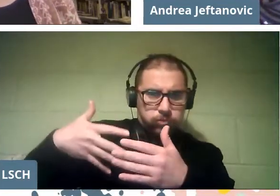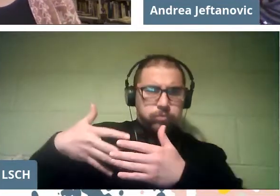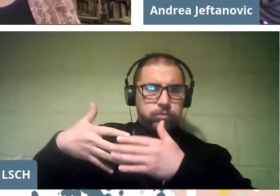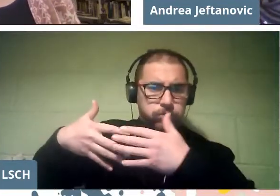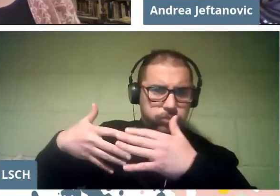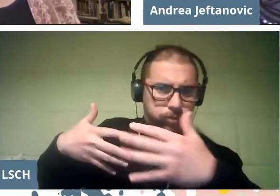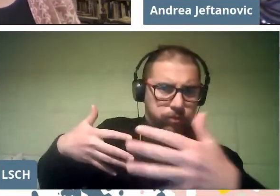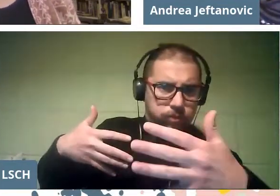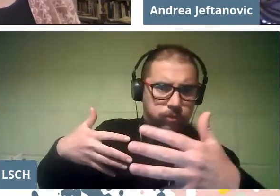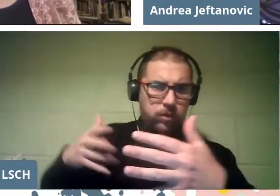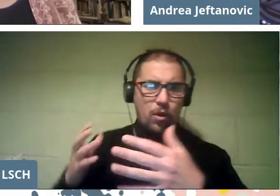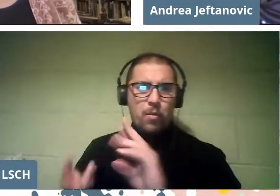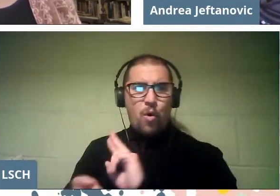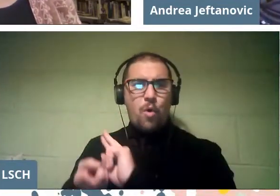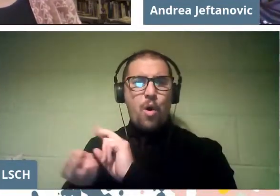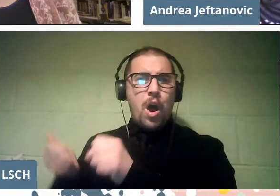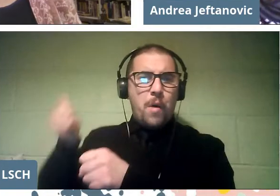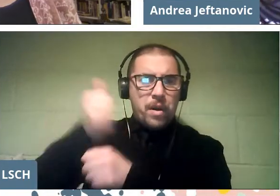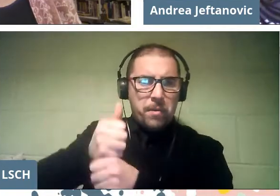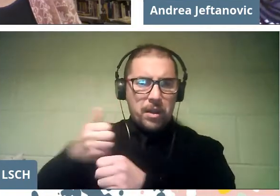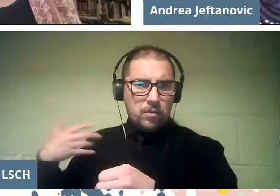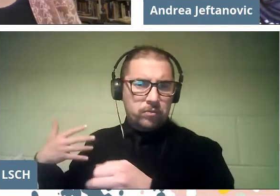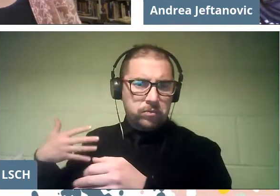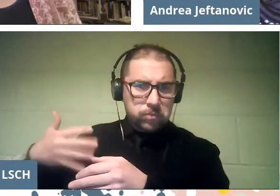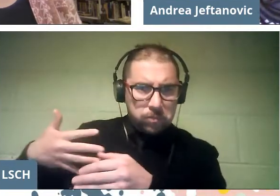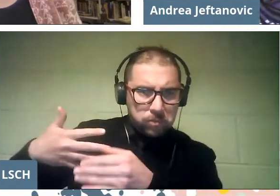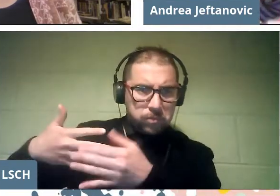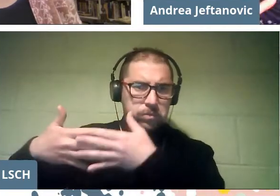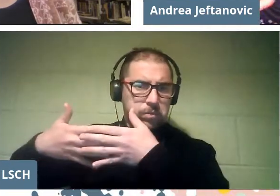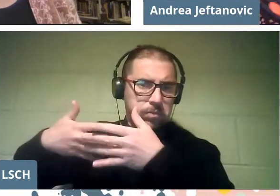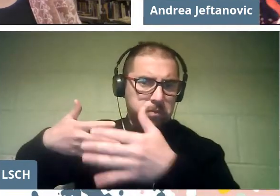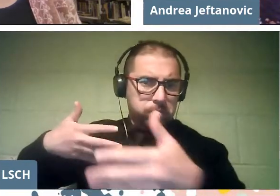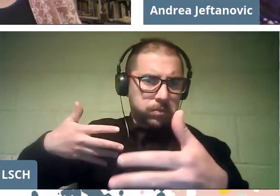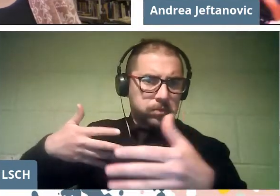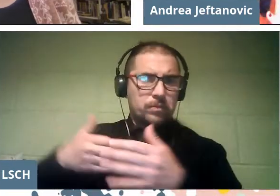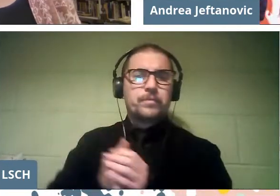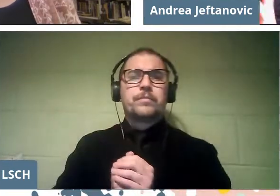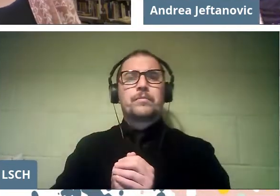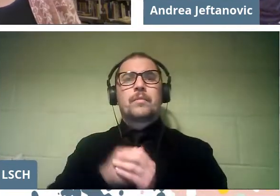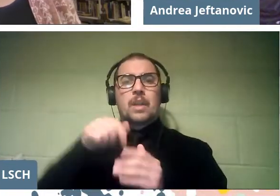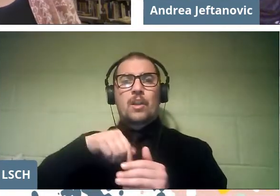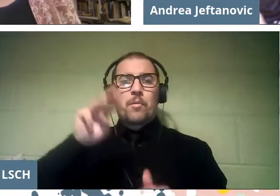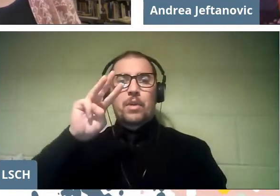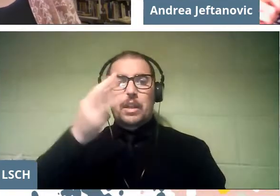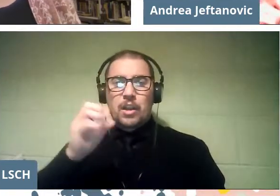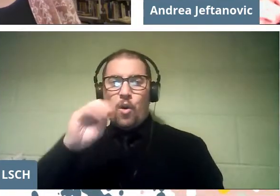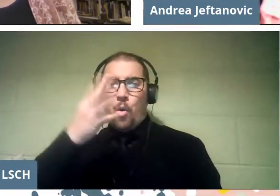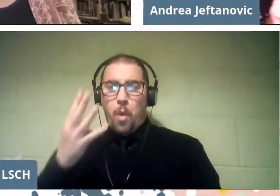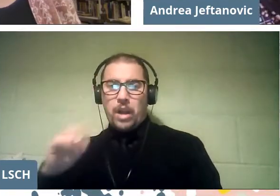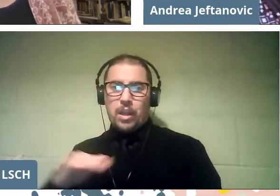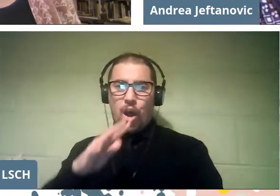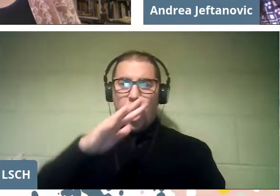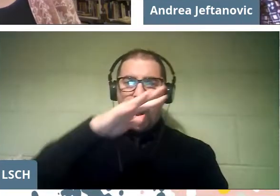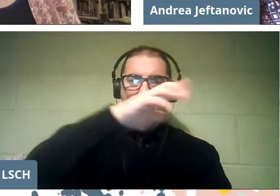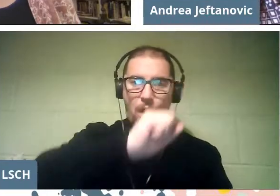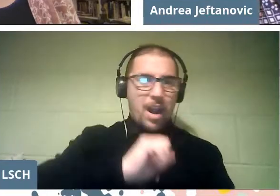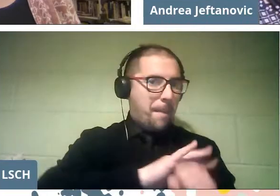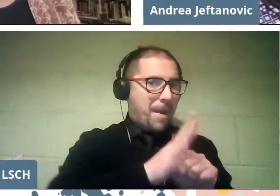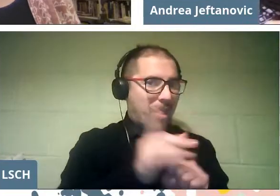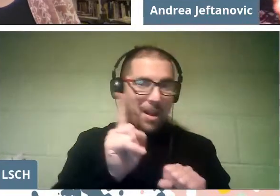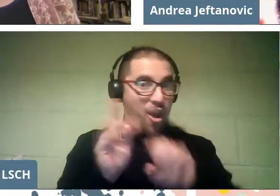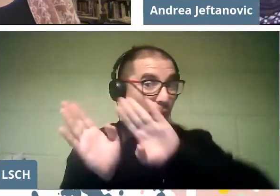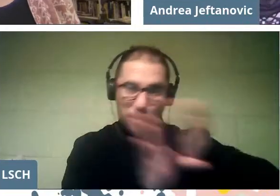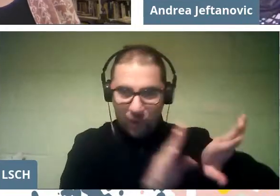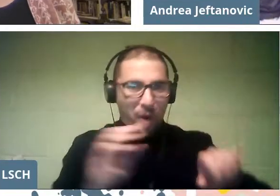muchísimas mujeres, y yo creo que sin duda esta como tercera, cuarta ola, pero no de la pandemia, sino del